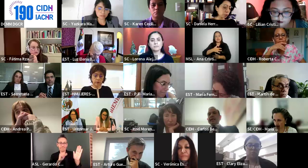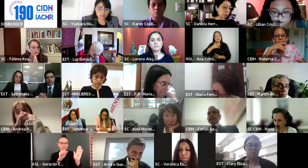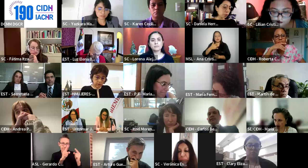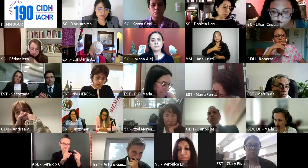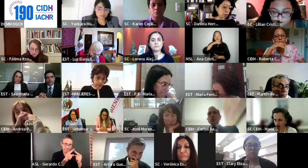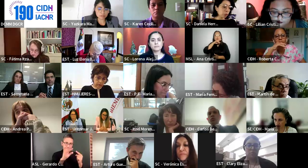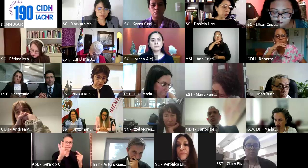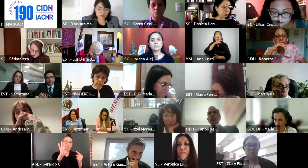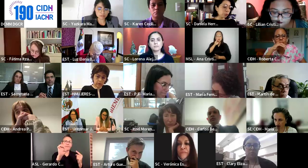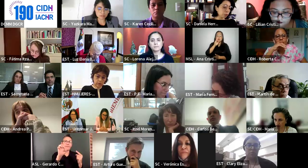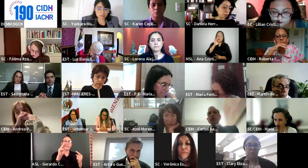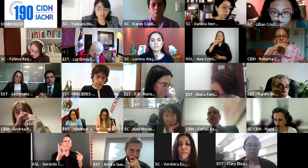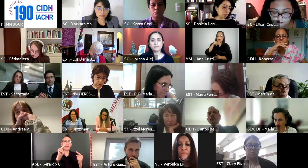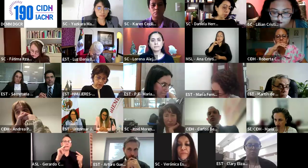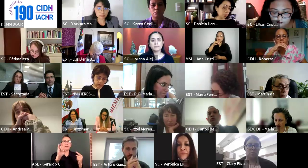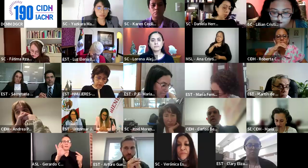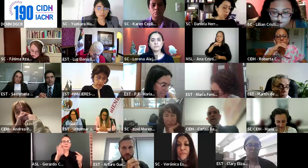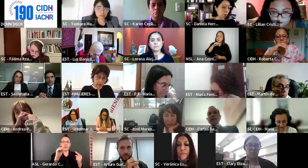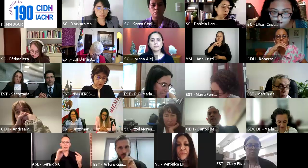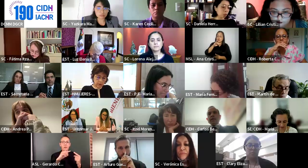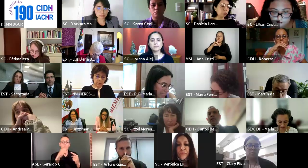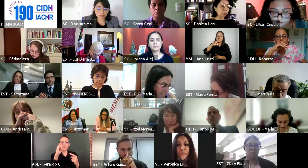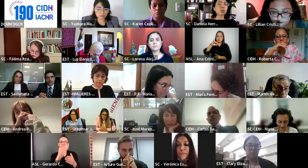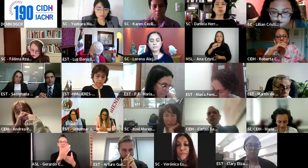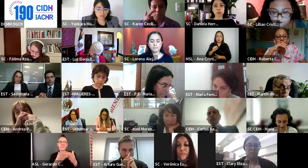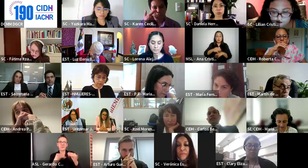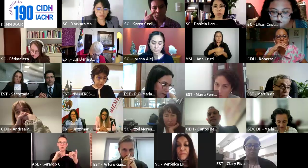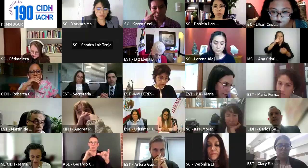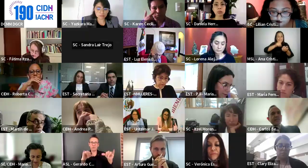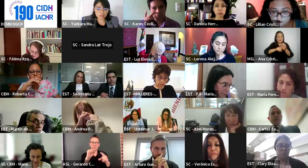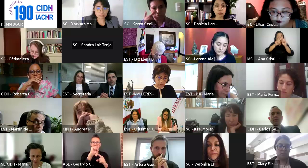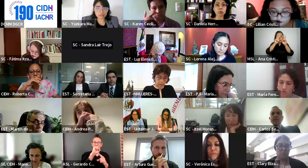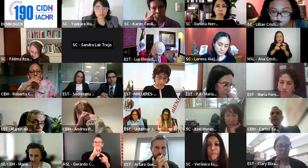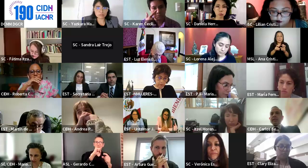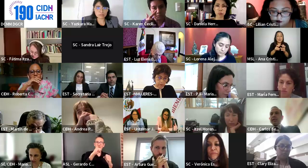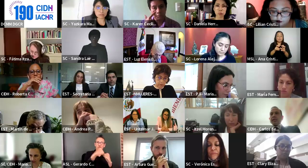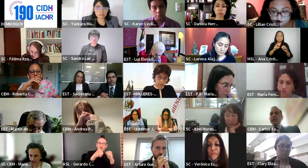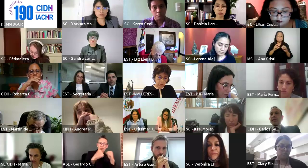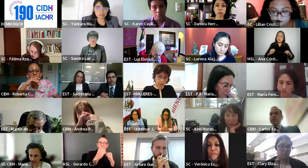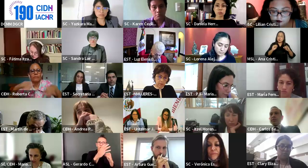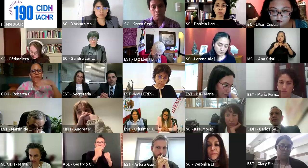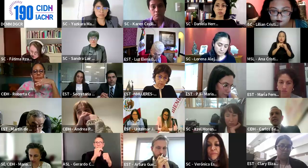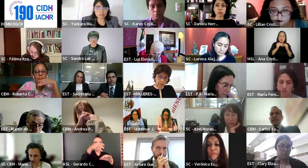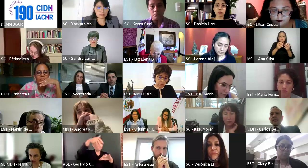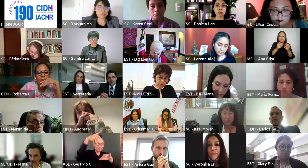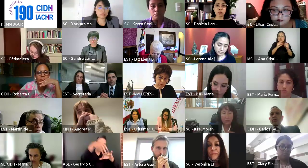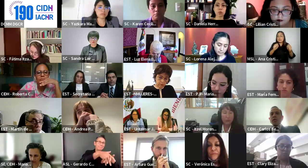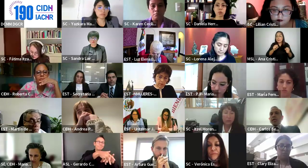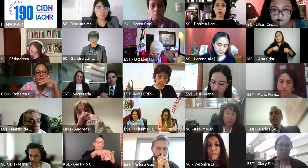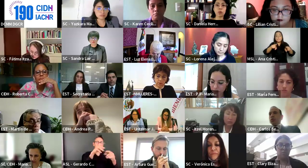porque es un asunto estructural y un asunto sistemático. Es decir, esto no se